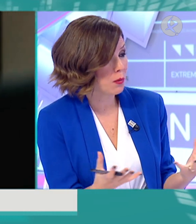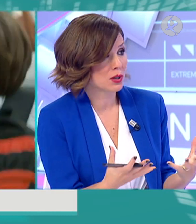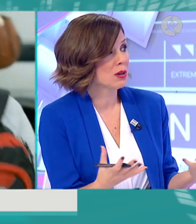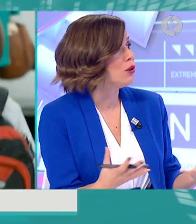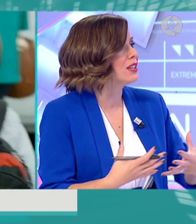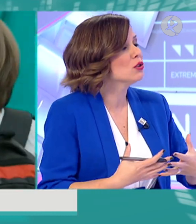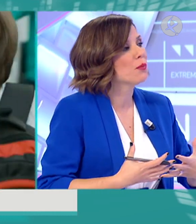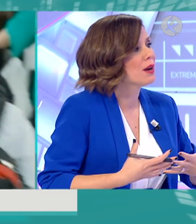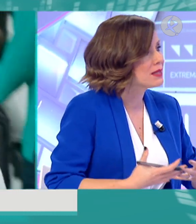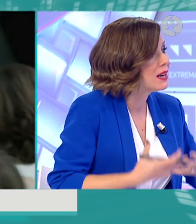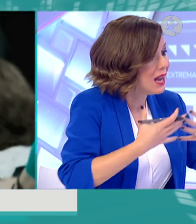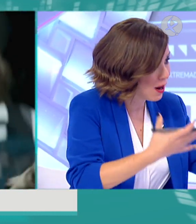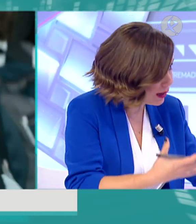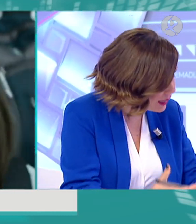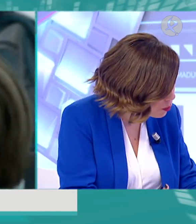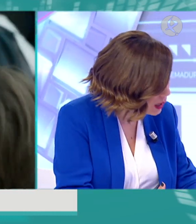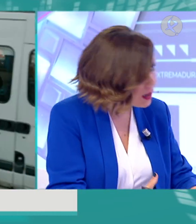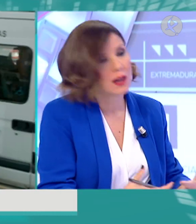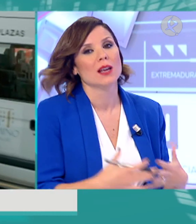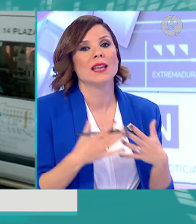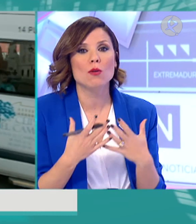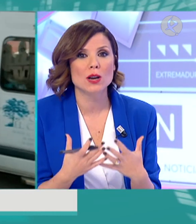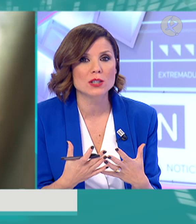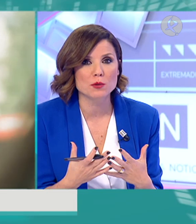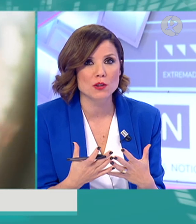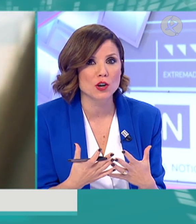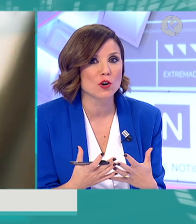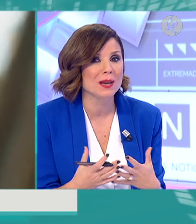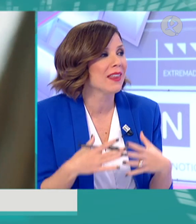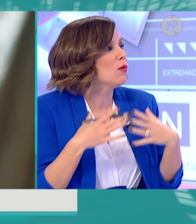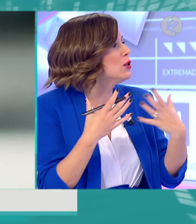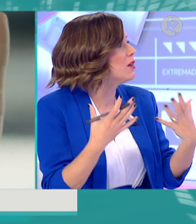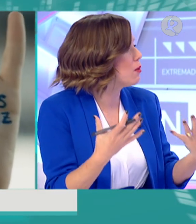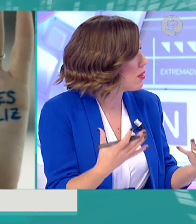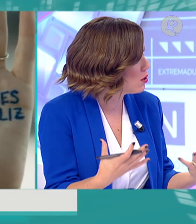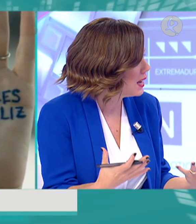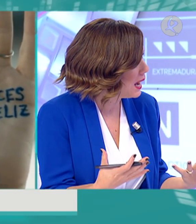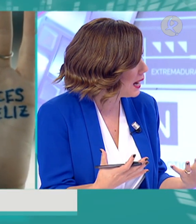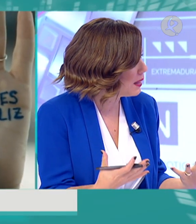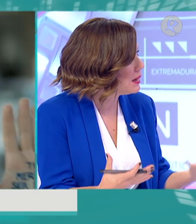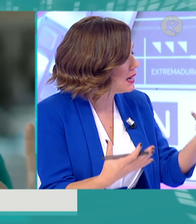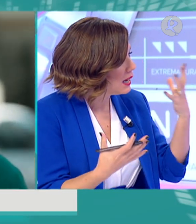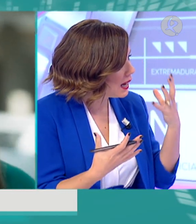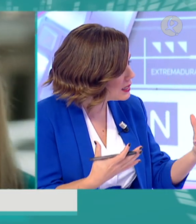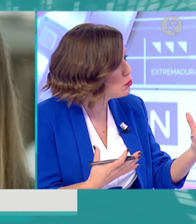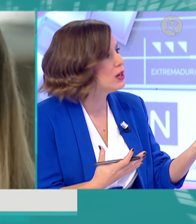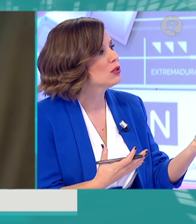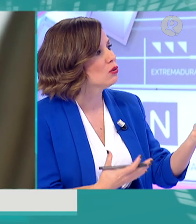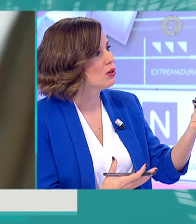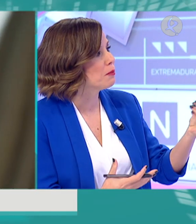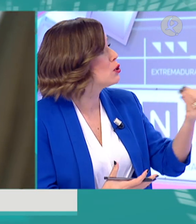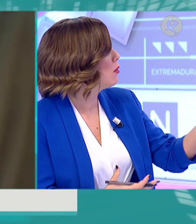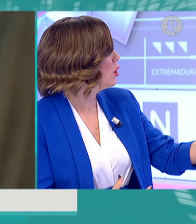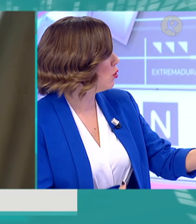violencia de género estamos hablando de que esto nos podría pasar a cualquier mujer da igual nuestra posición económica da igual nuestra formación académica a esas mujeres